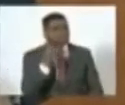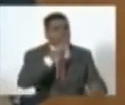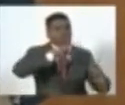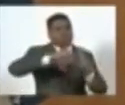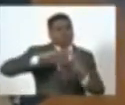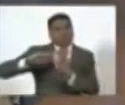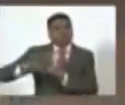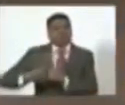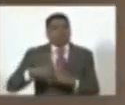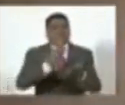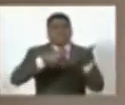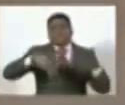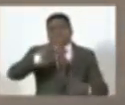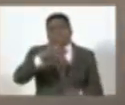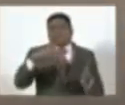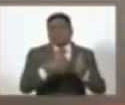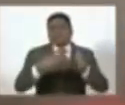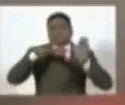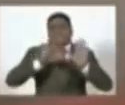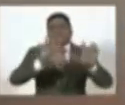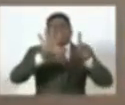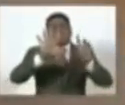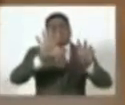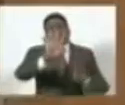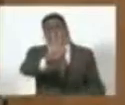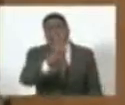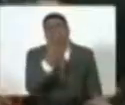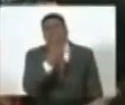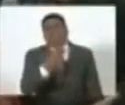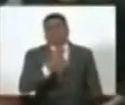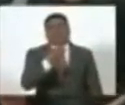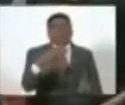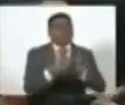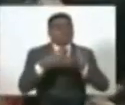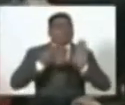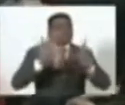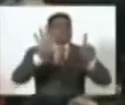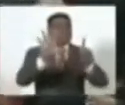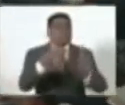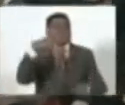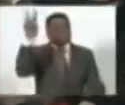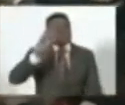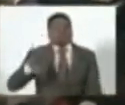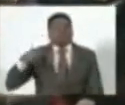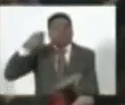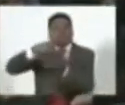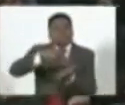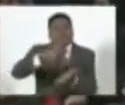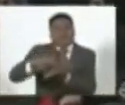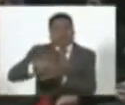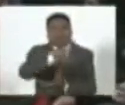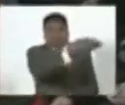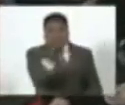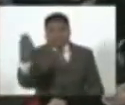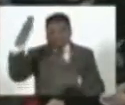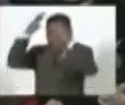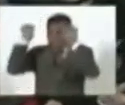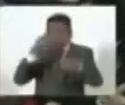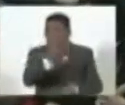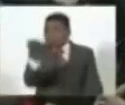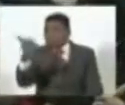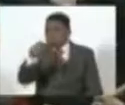parte del 2014 finales, 2015 completo, 2016, Venezuela ha cancelado, señores embajadores,